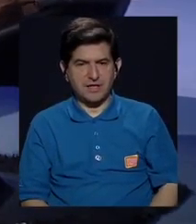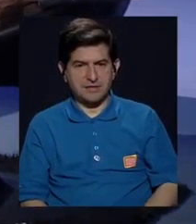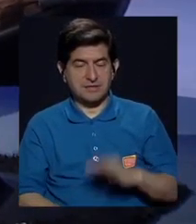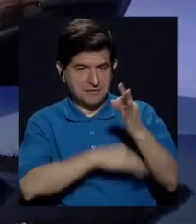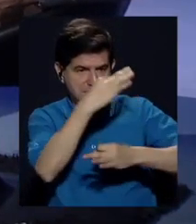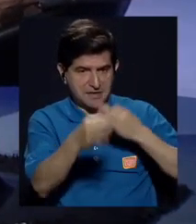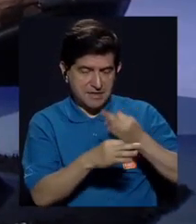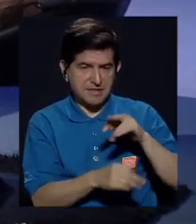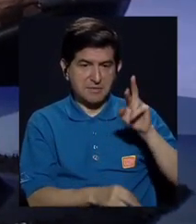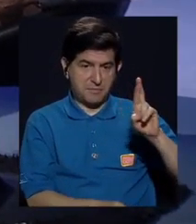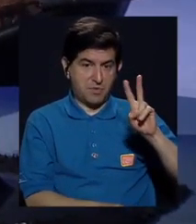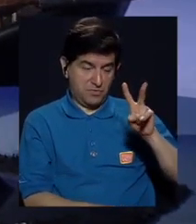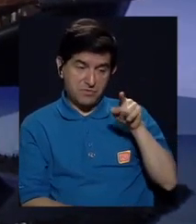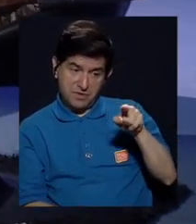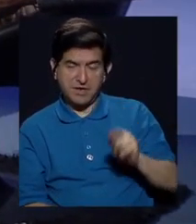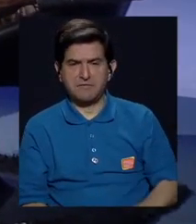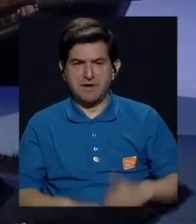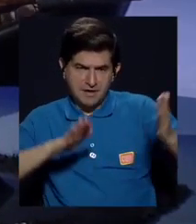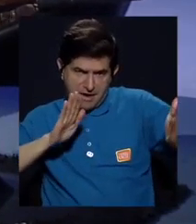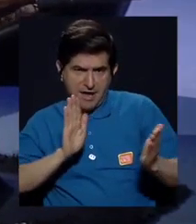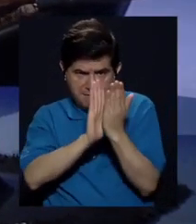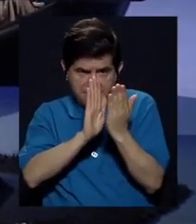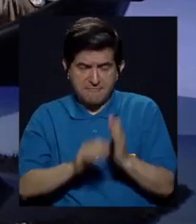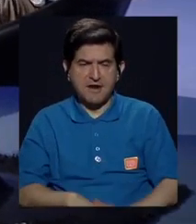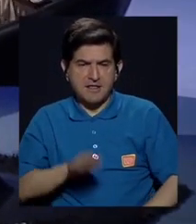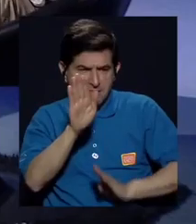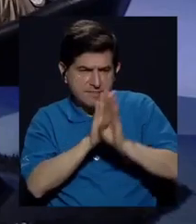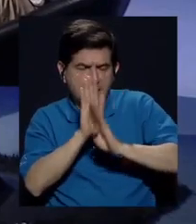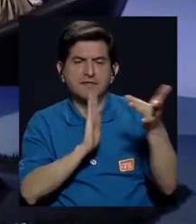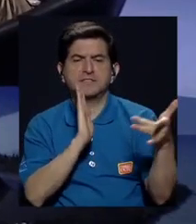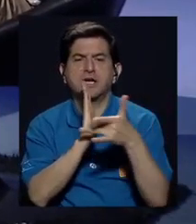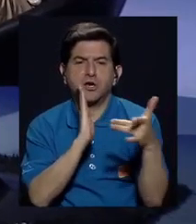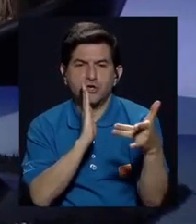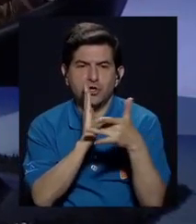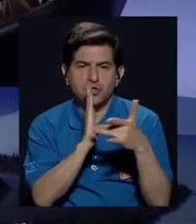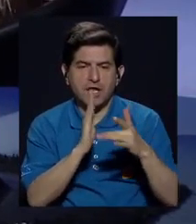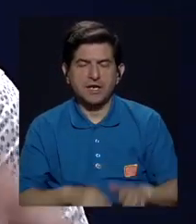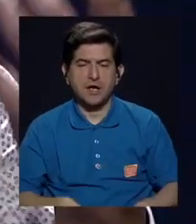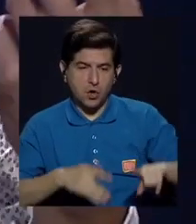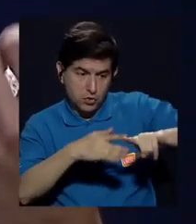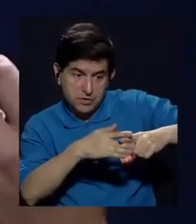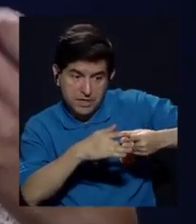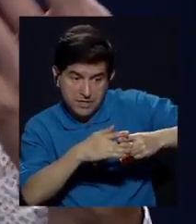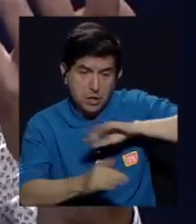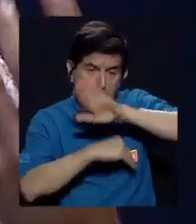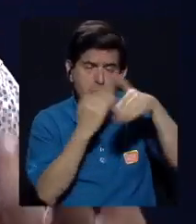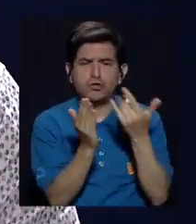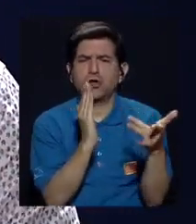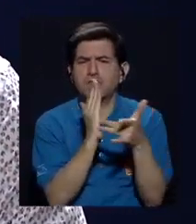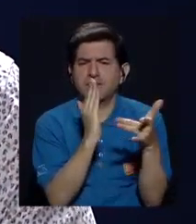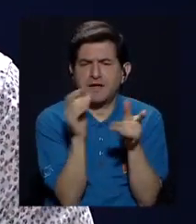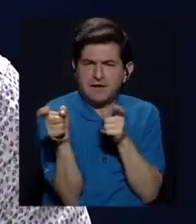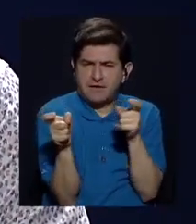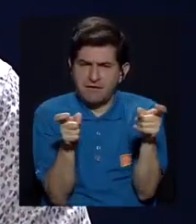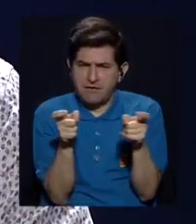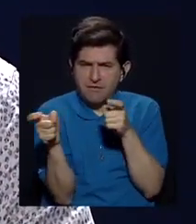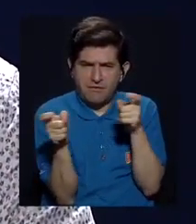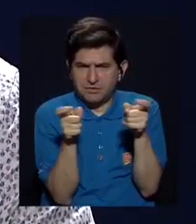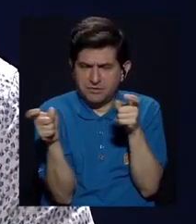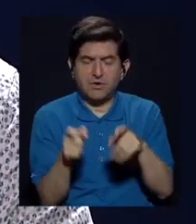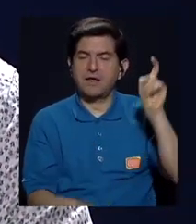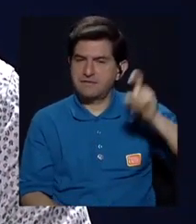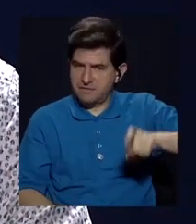un estudiante como Rebeca se enfrenta no solo al desarrollo técnico del instrumento, toda la técnica, todo el dominio instrumental